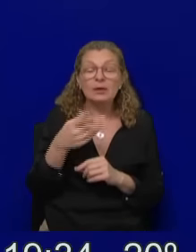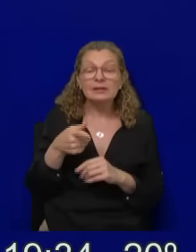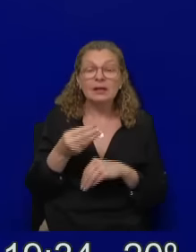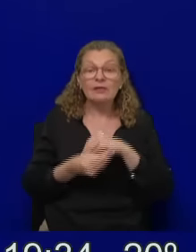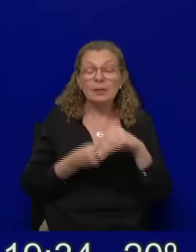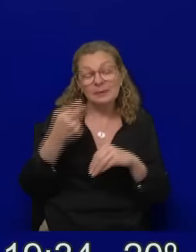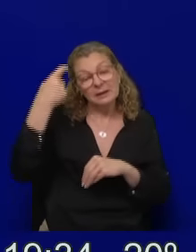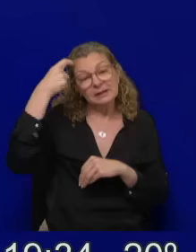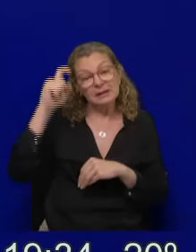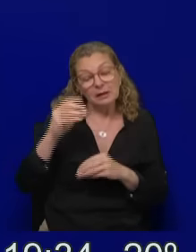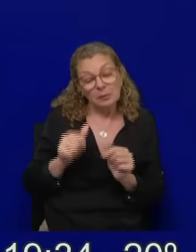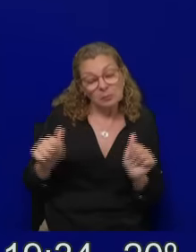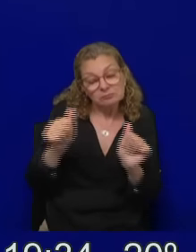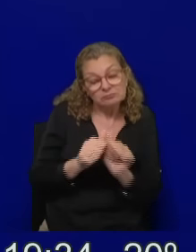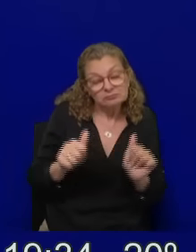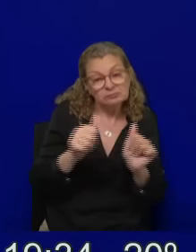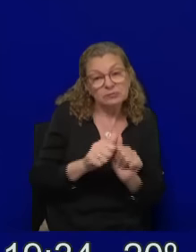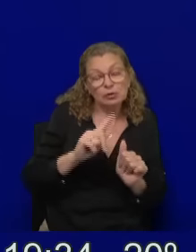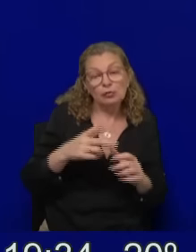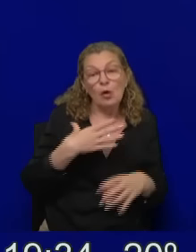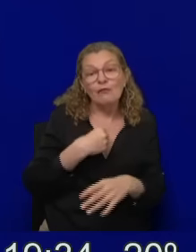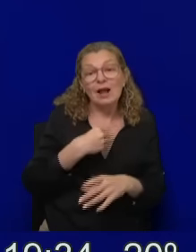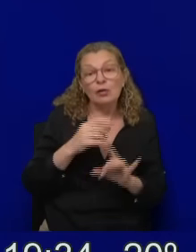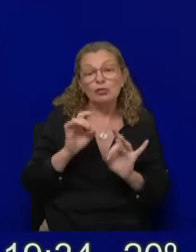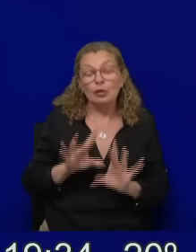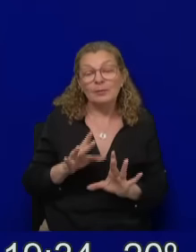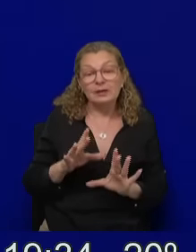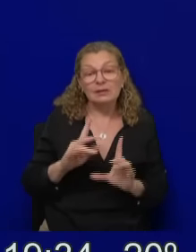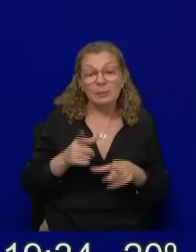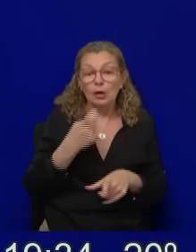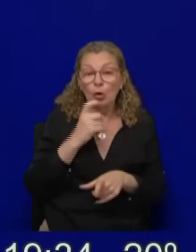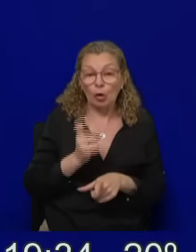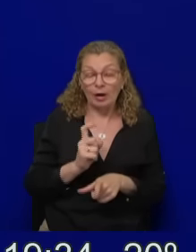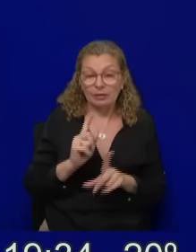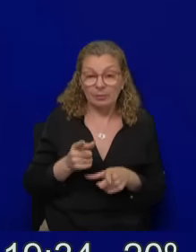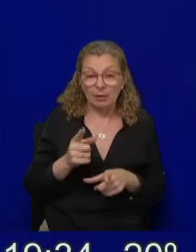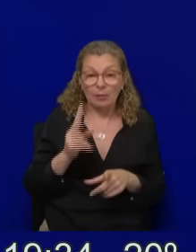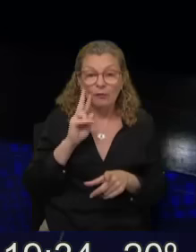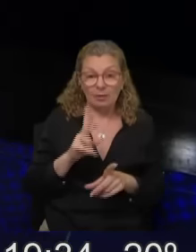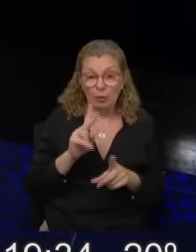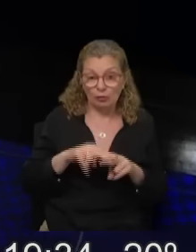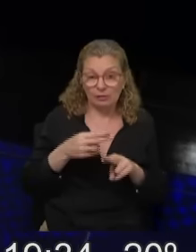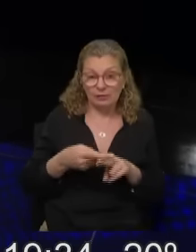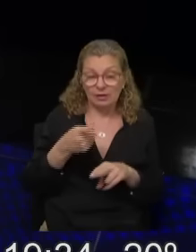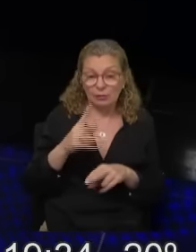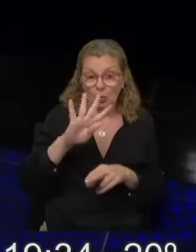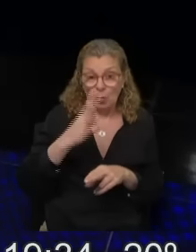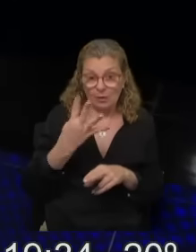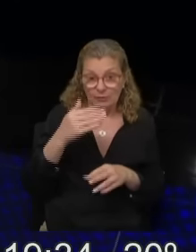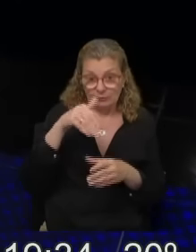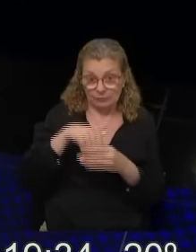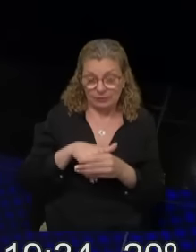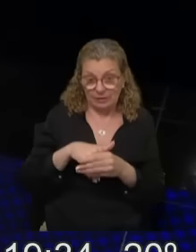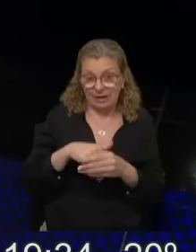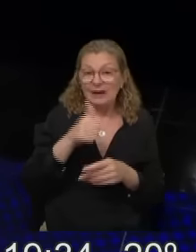familias ideológicas que se fueron juntando, ya no solo el Partido Nacional, sino el Partido Colorado. Hagamos un breve repaso. Estos son los cuatro balotajes en